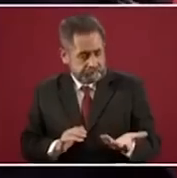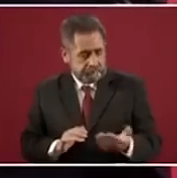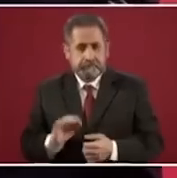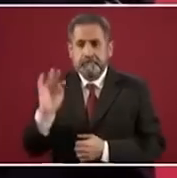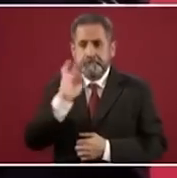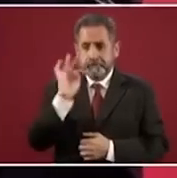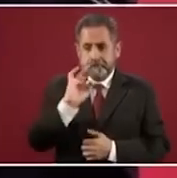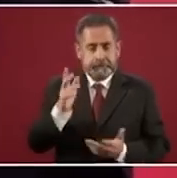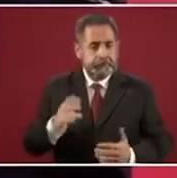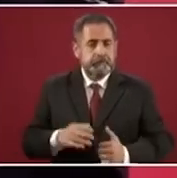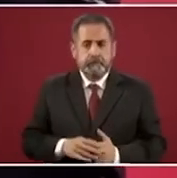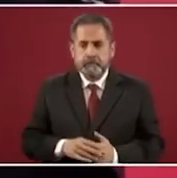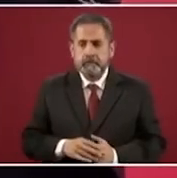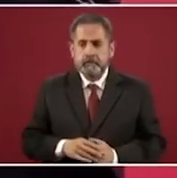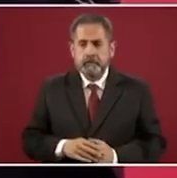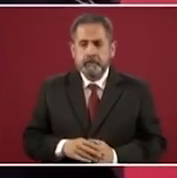siendo